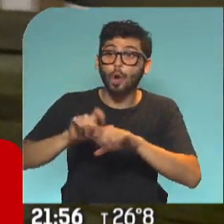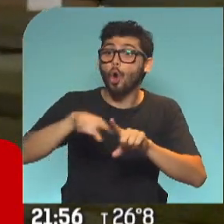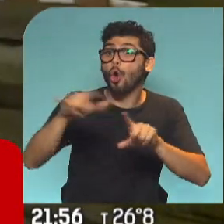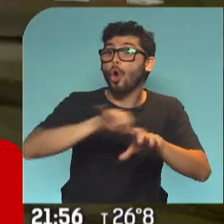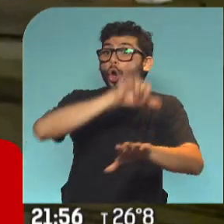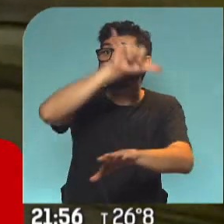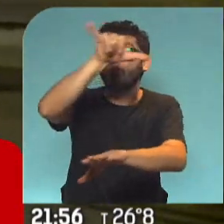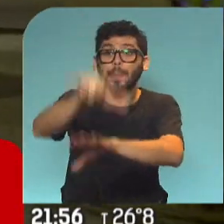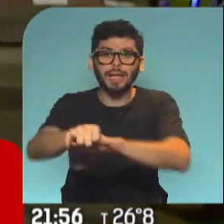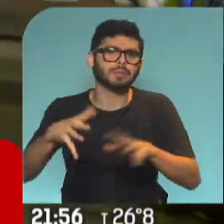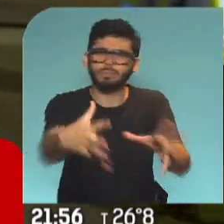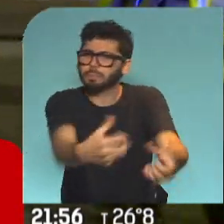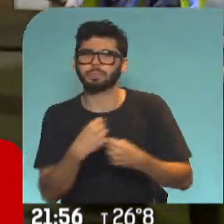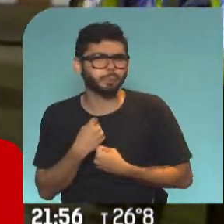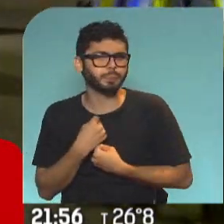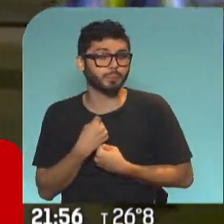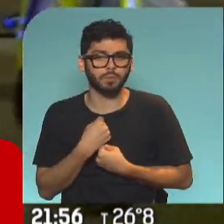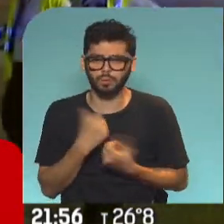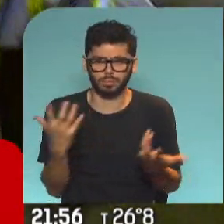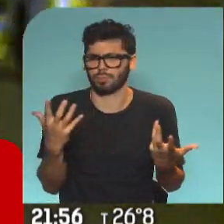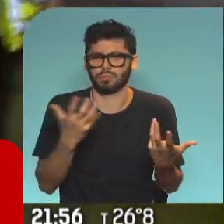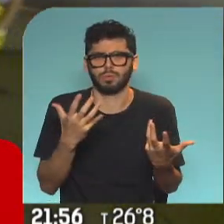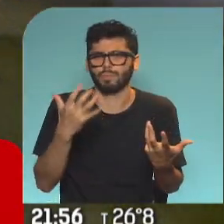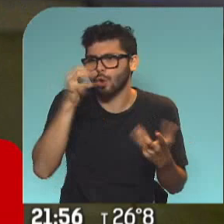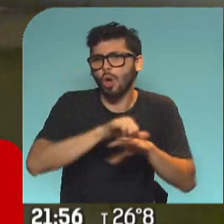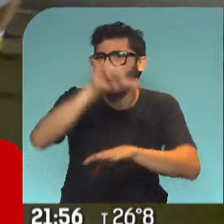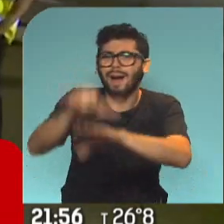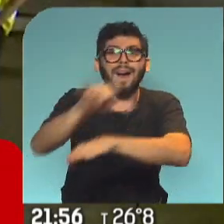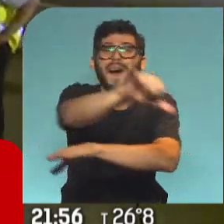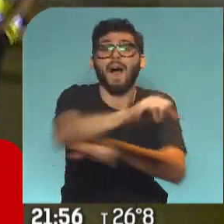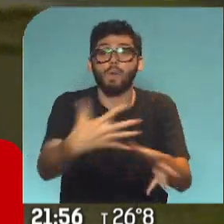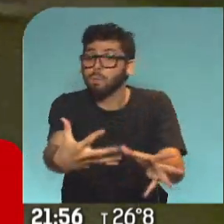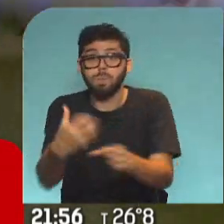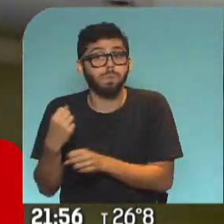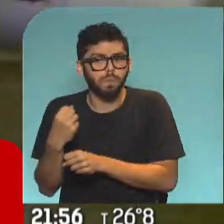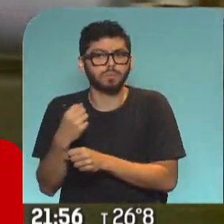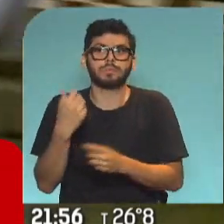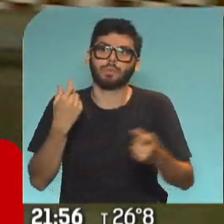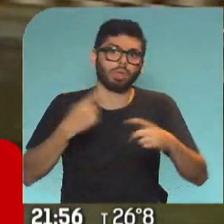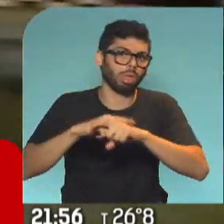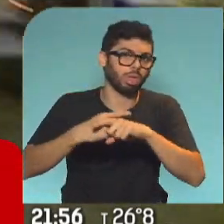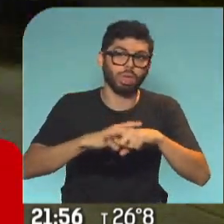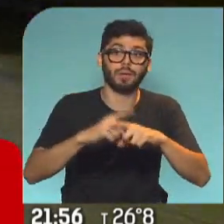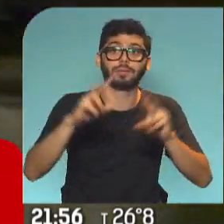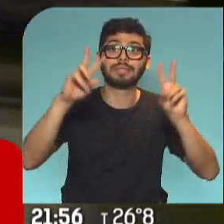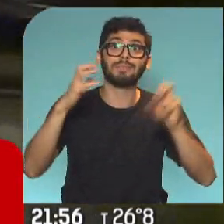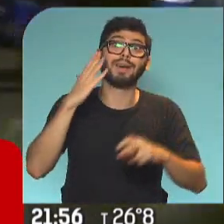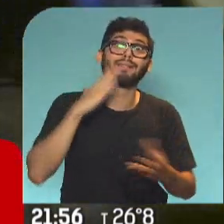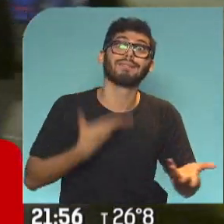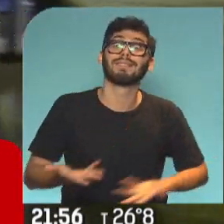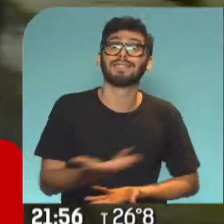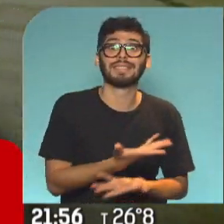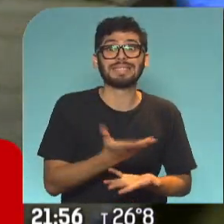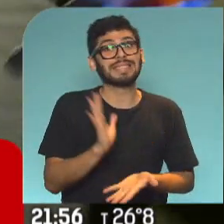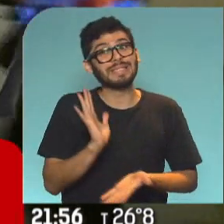otros, ¿no? Una guerra directamente por acceder a los insumos. Así que sí, la solidaridad quedó pendiente, digamos, es